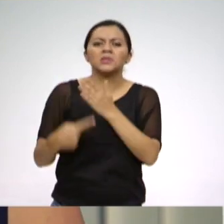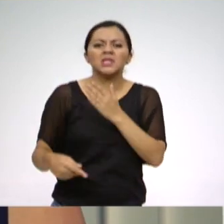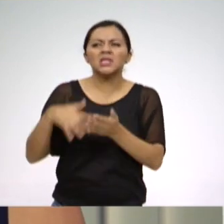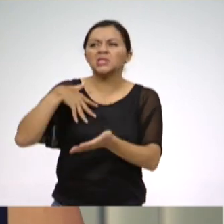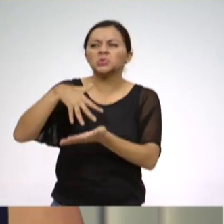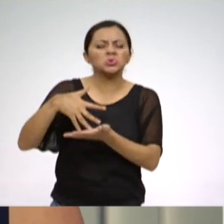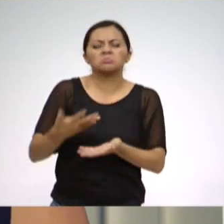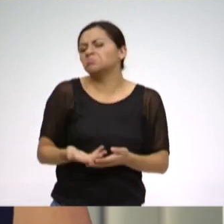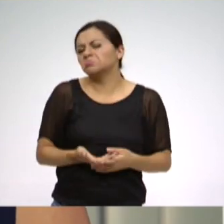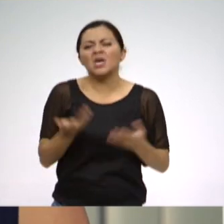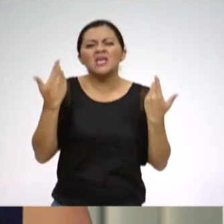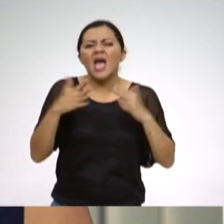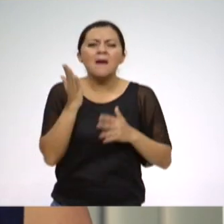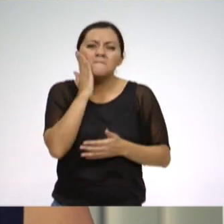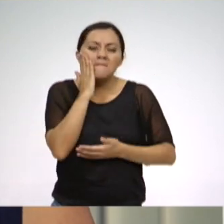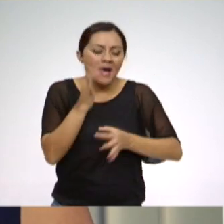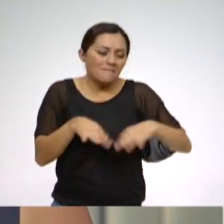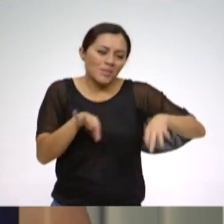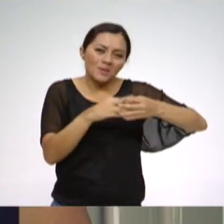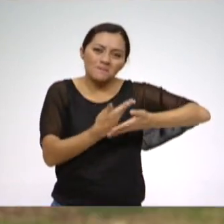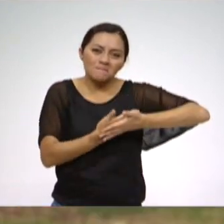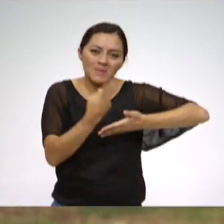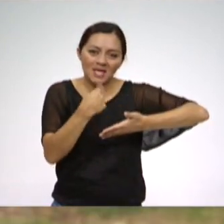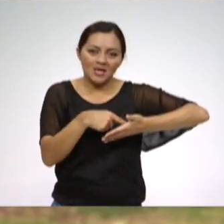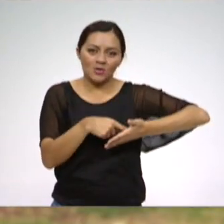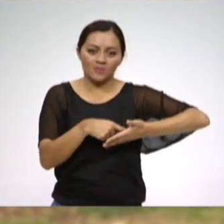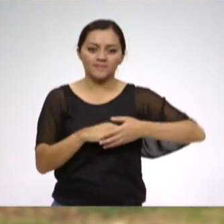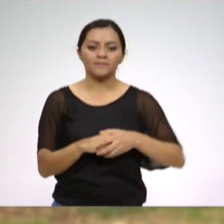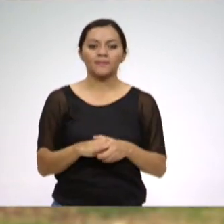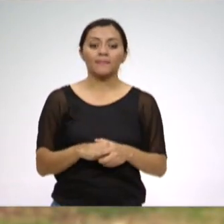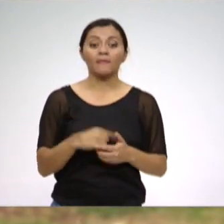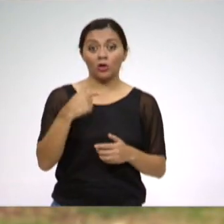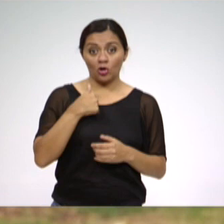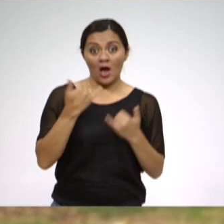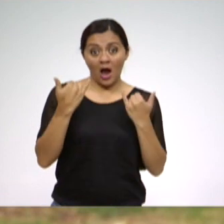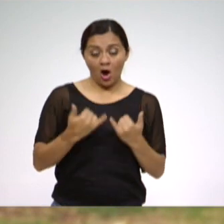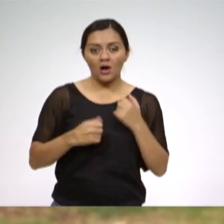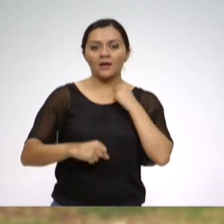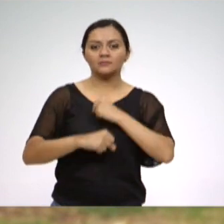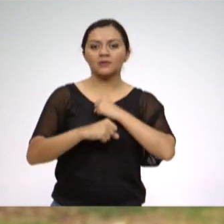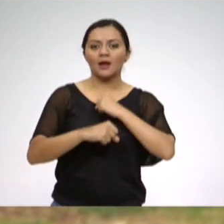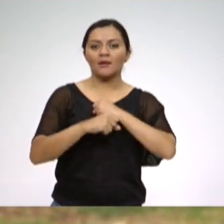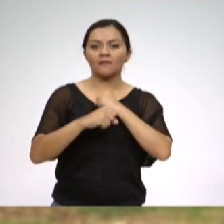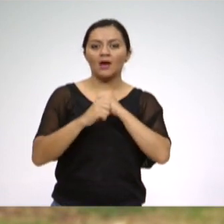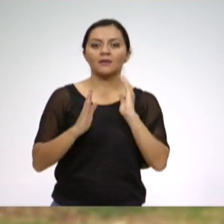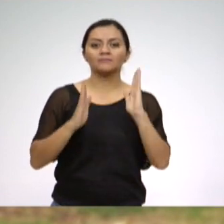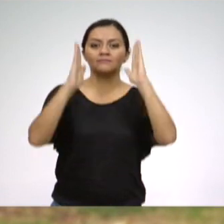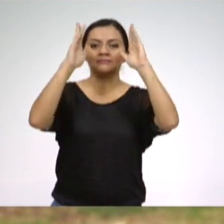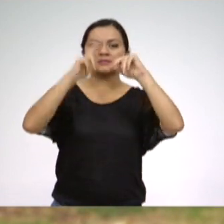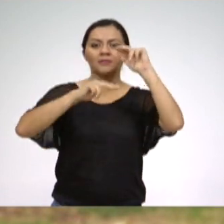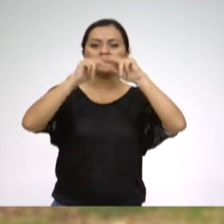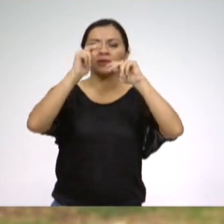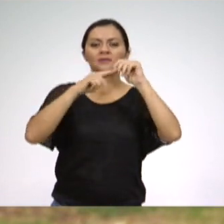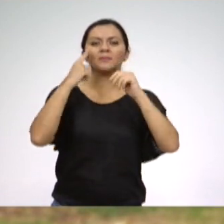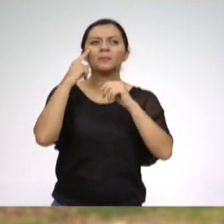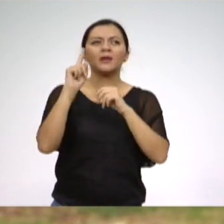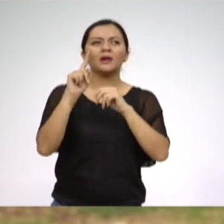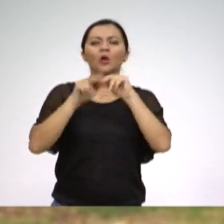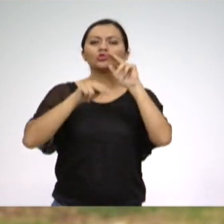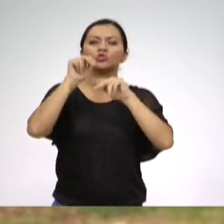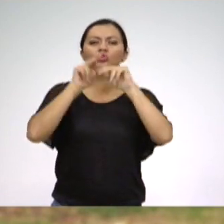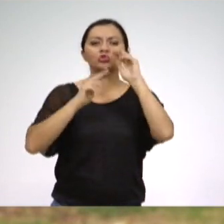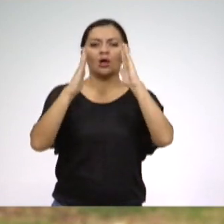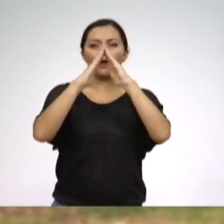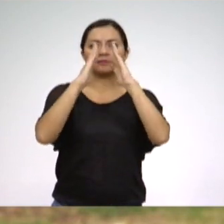¿Para qué generar otras alternativas? Yo me encuentro trabajando en una constructora. No veo que a